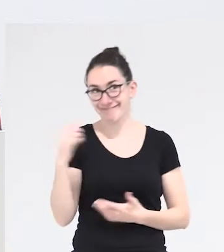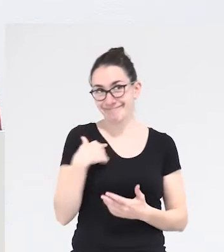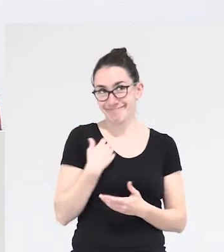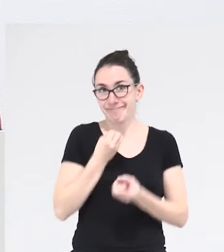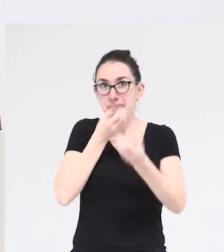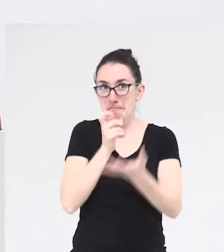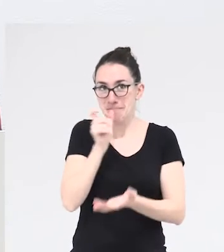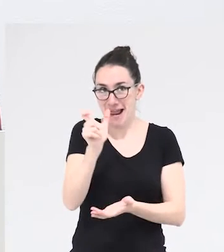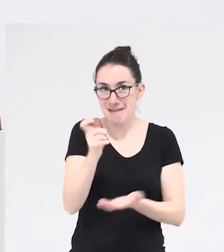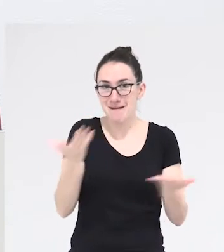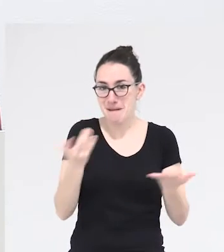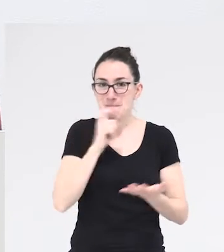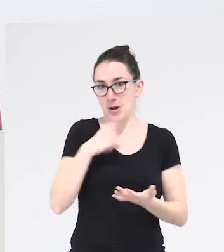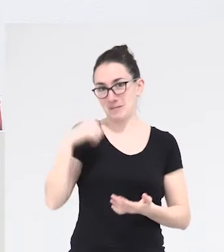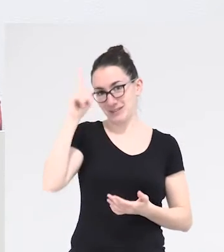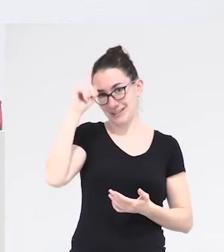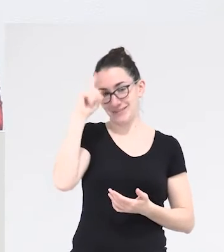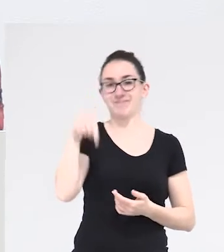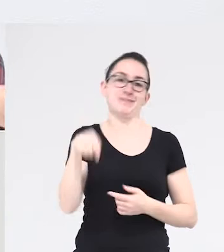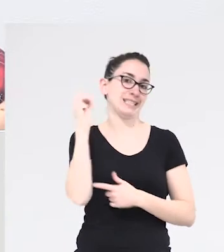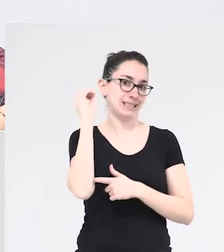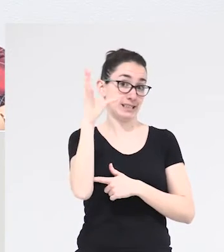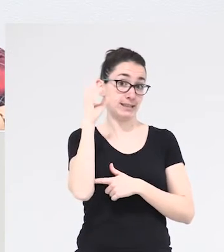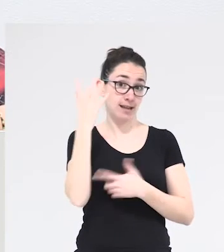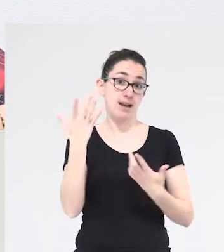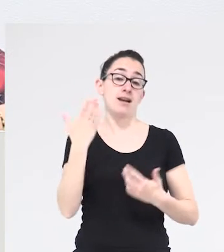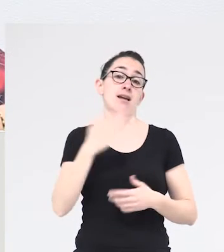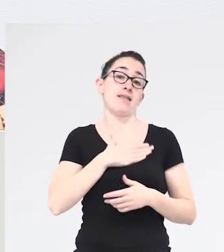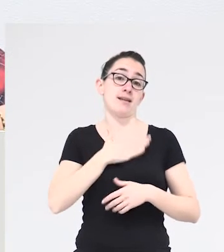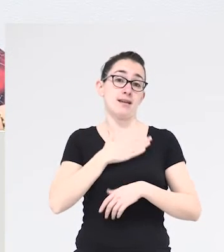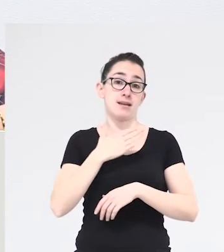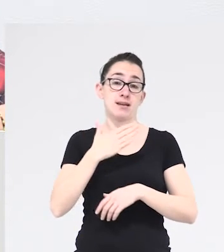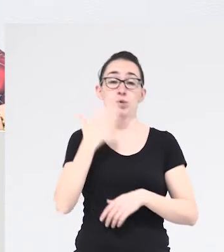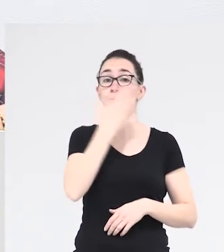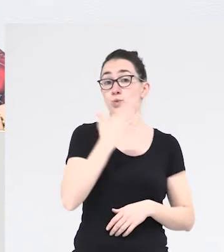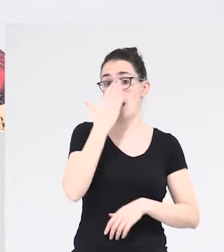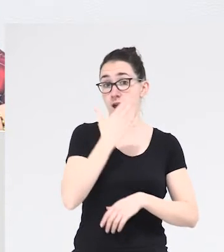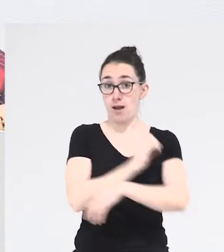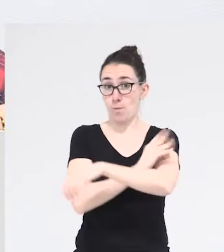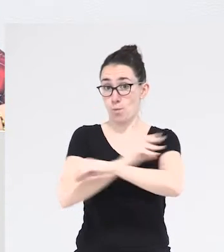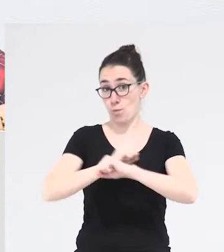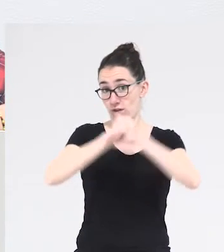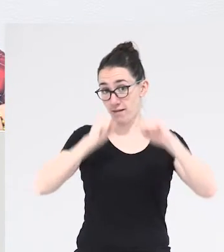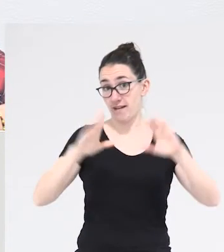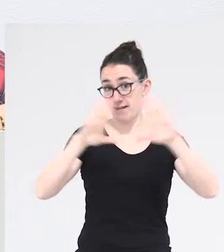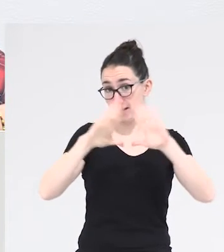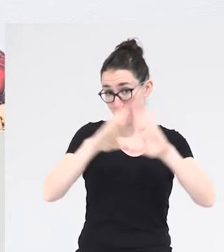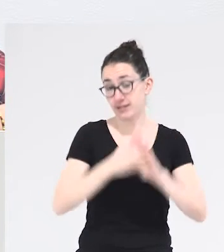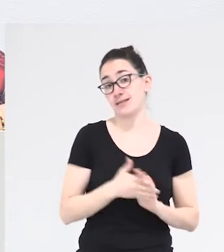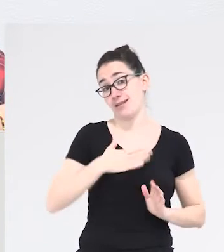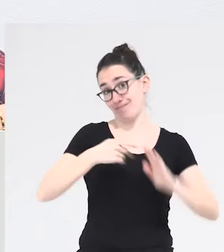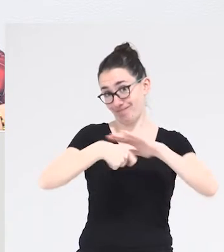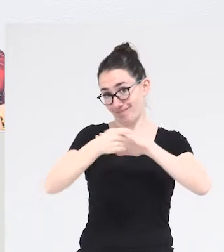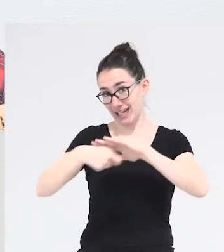decir, a esta charla de la Escuela de Empoderamiento Feminista de